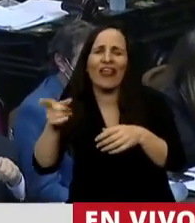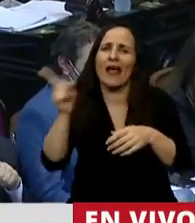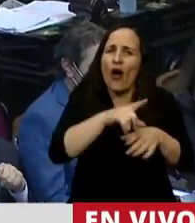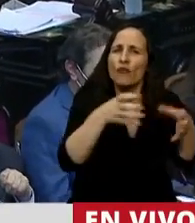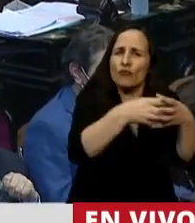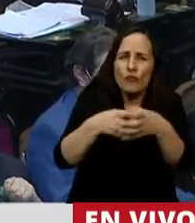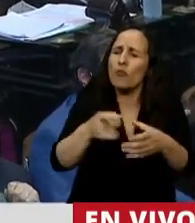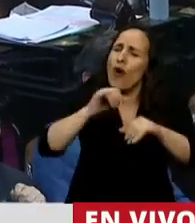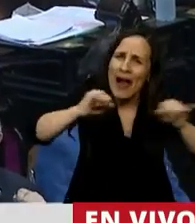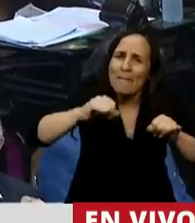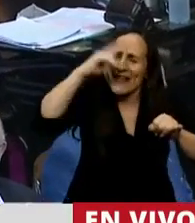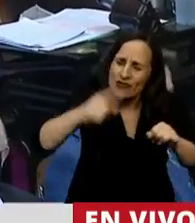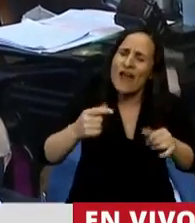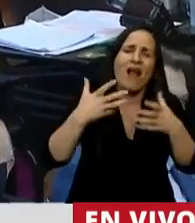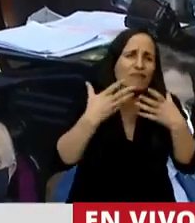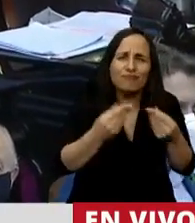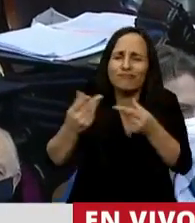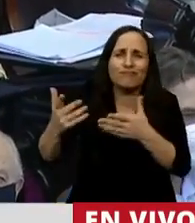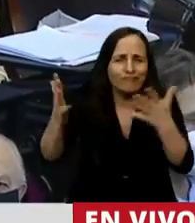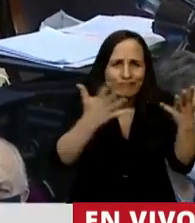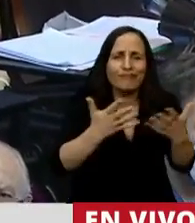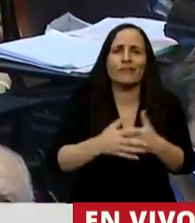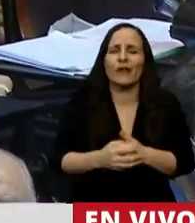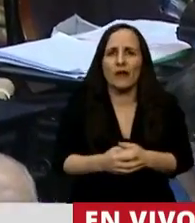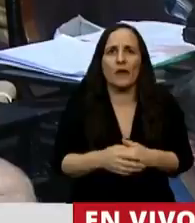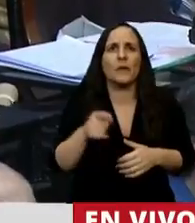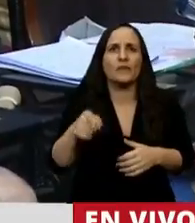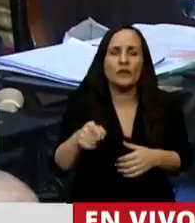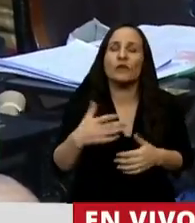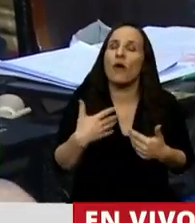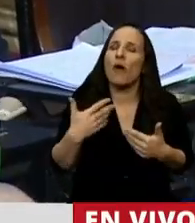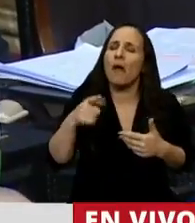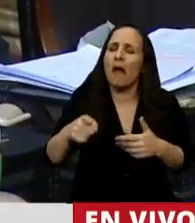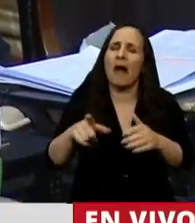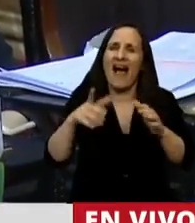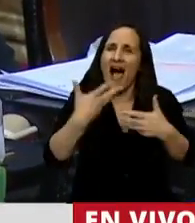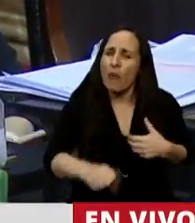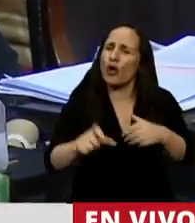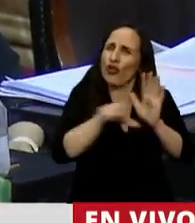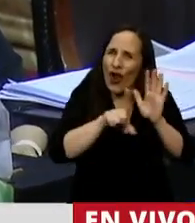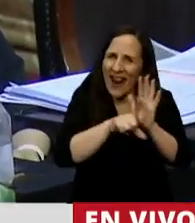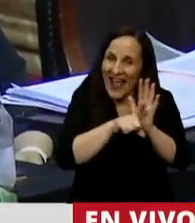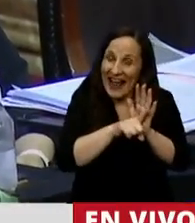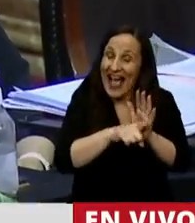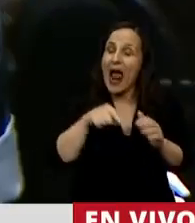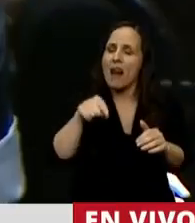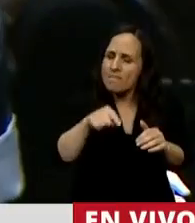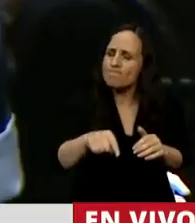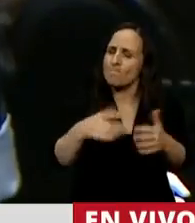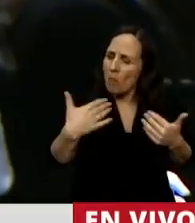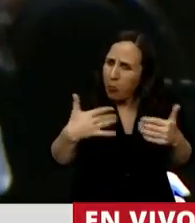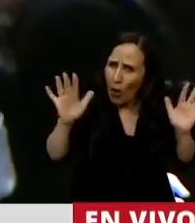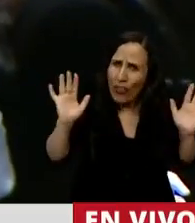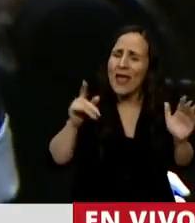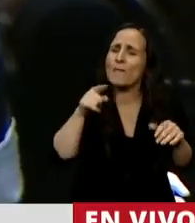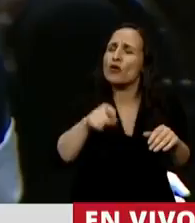fundamentalmente a la campaña. Un punto más, si me permite. ¿Es posible legalizar el aborto en Argentina desde el punto de vista constitucional y